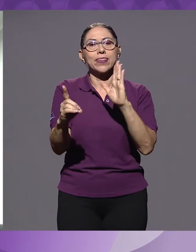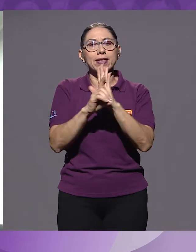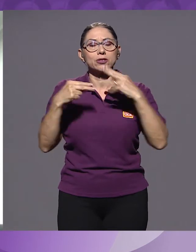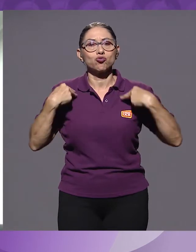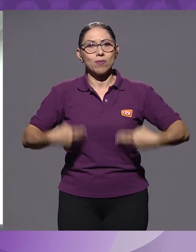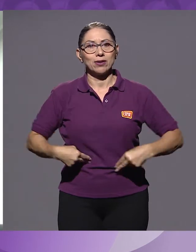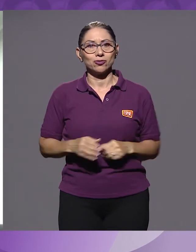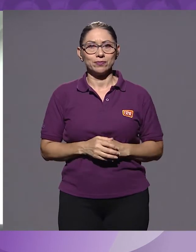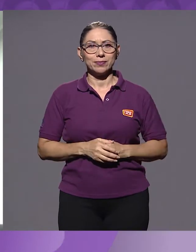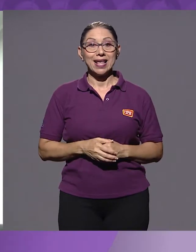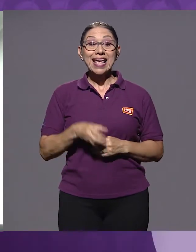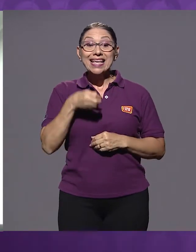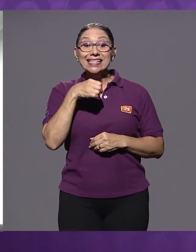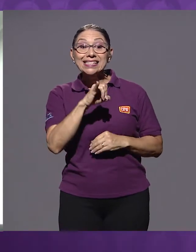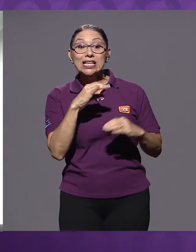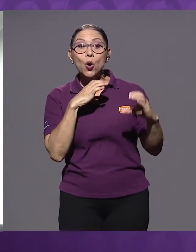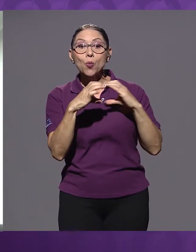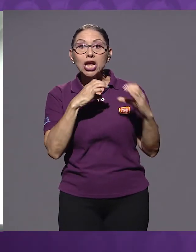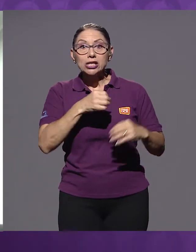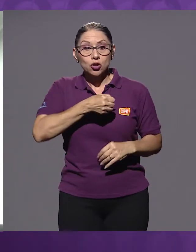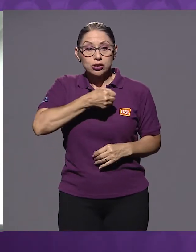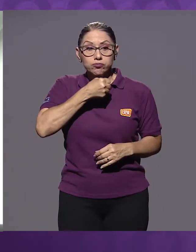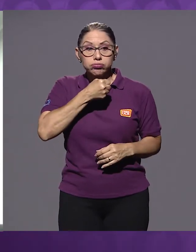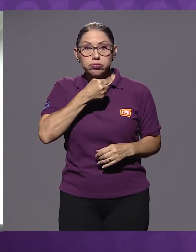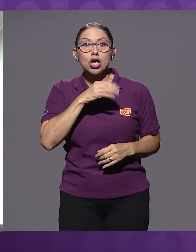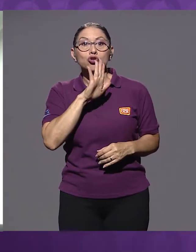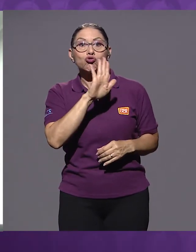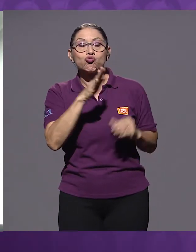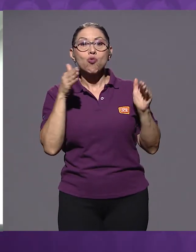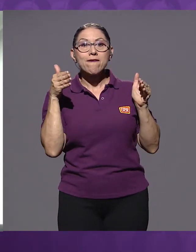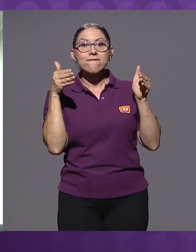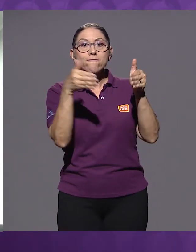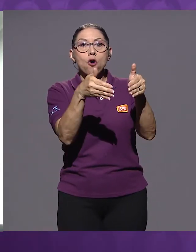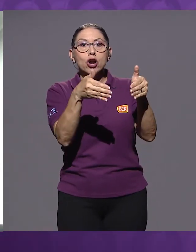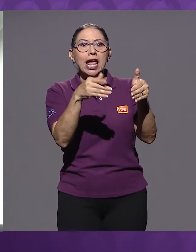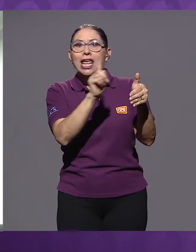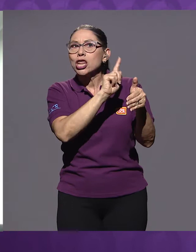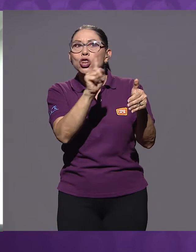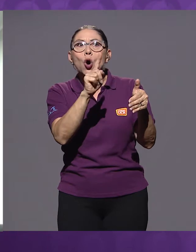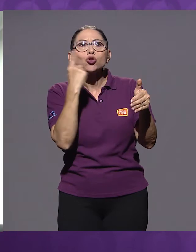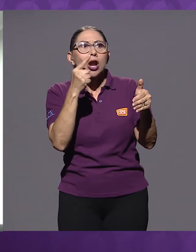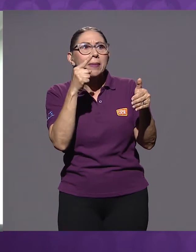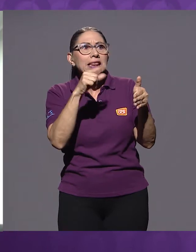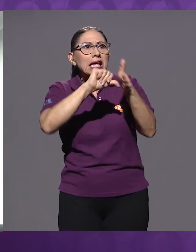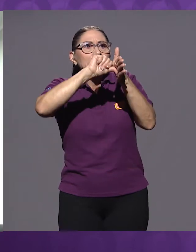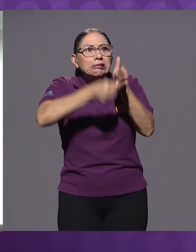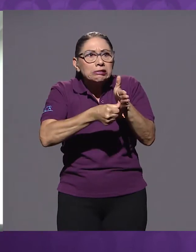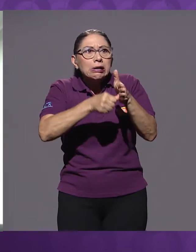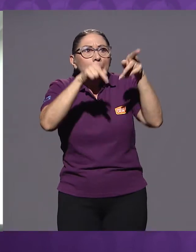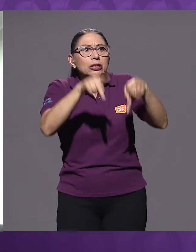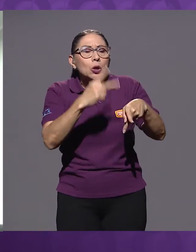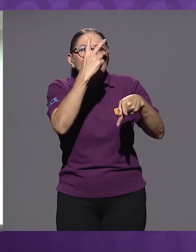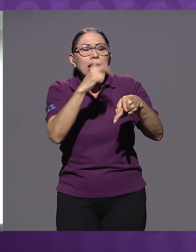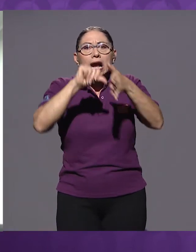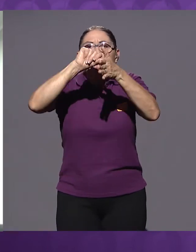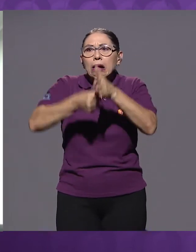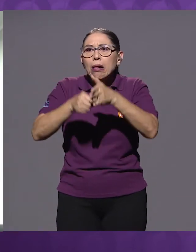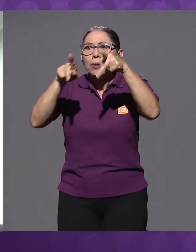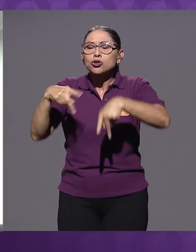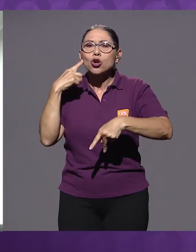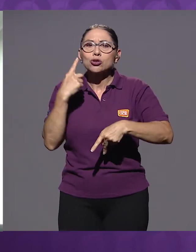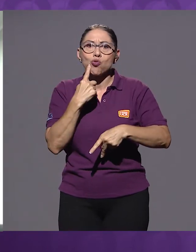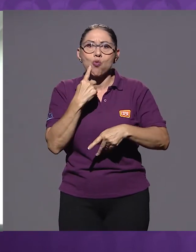decir, si el enfoque de las comunicaciones va a no tanto que la persona es ciega o sorda, sino las barreras